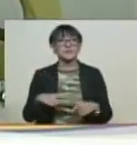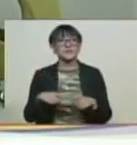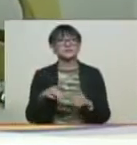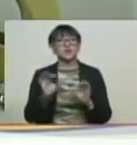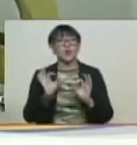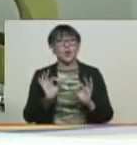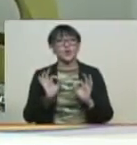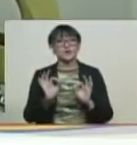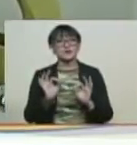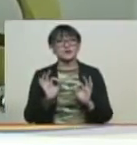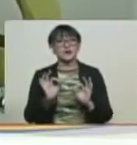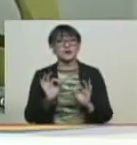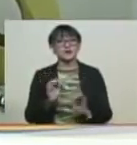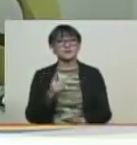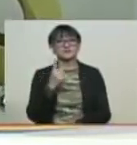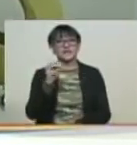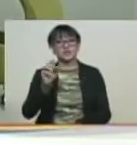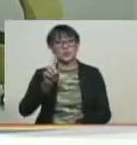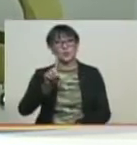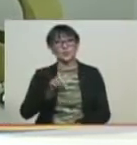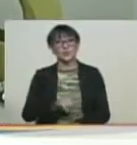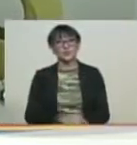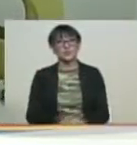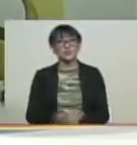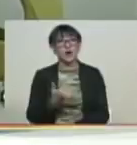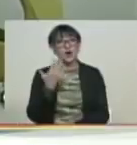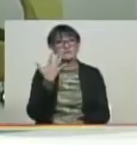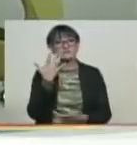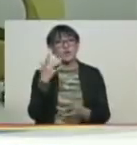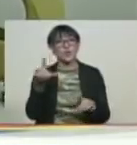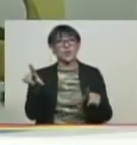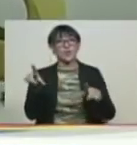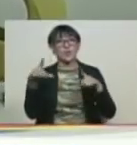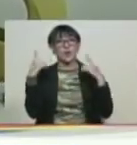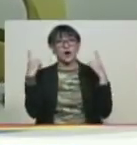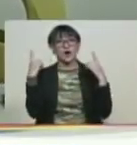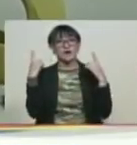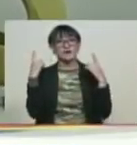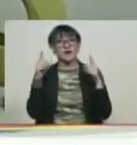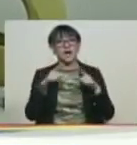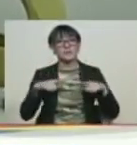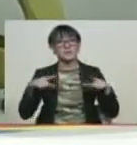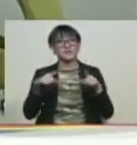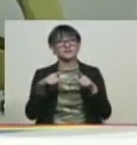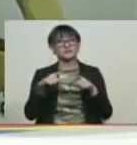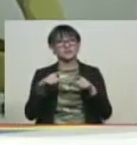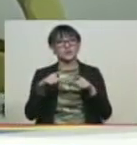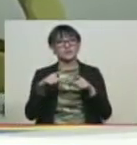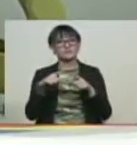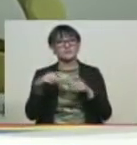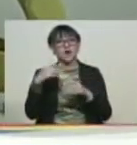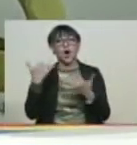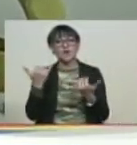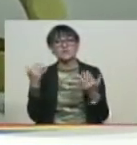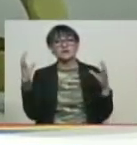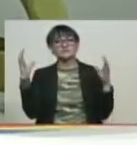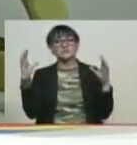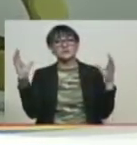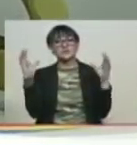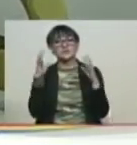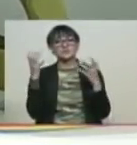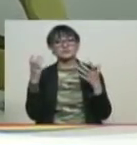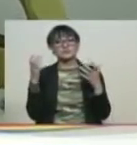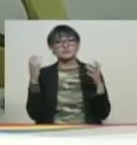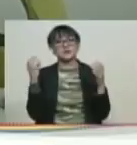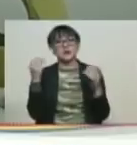que acabamos de estar, la 101, podemos ver La Guaira desde esta habitación, aunque hoy está nublado, podemos